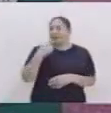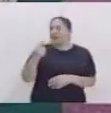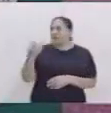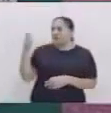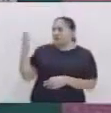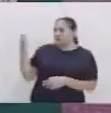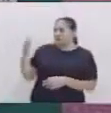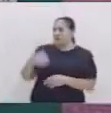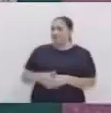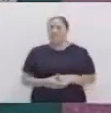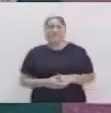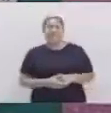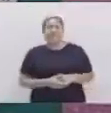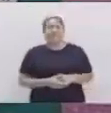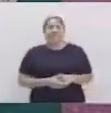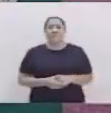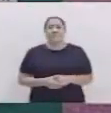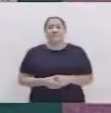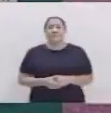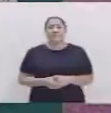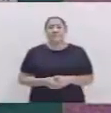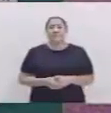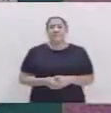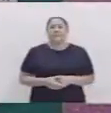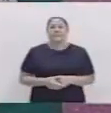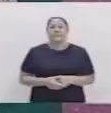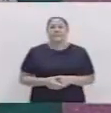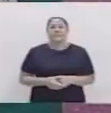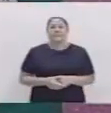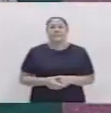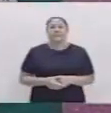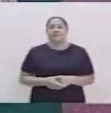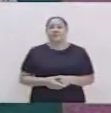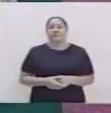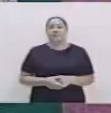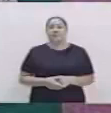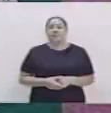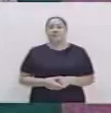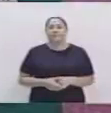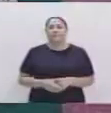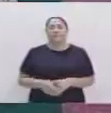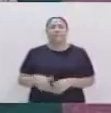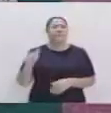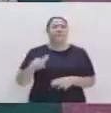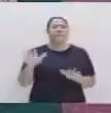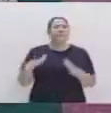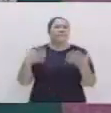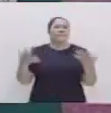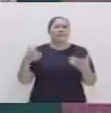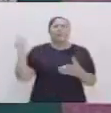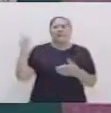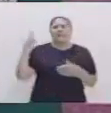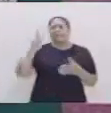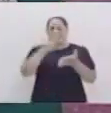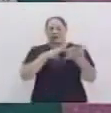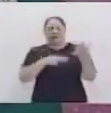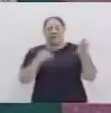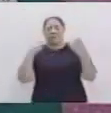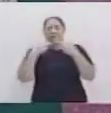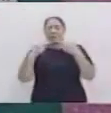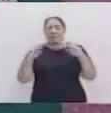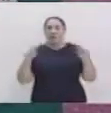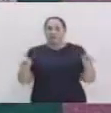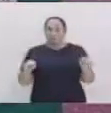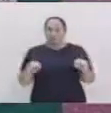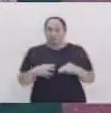para el cha-cha-cha, la rumba y otras, bautizado como PBDR. Es una fémina que puede moverse en todas